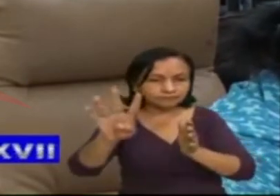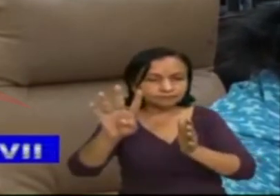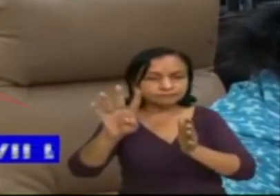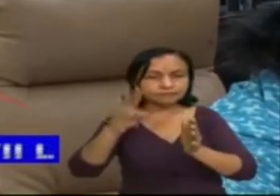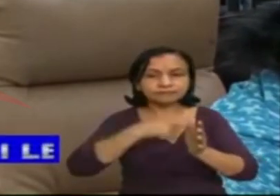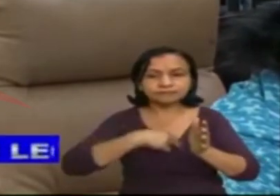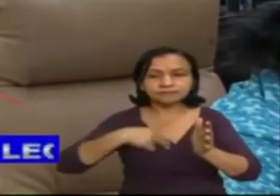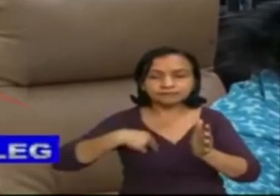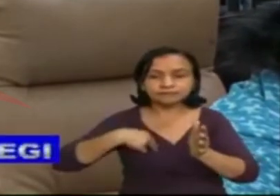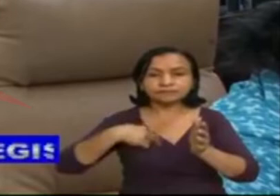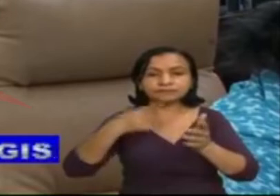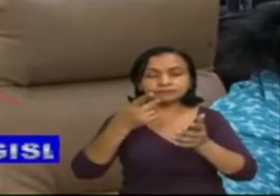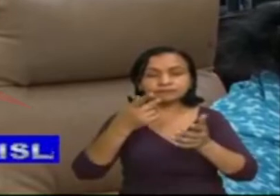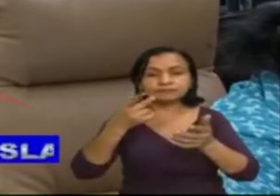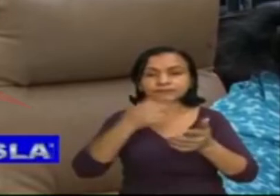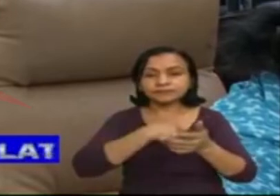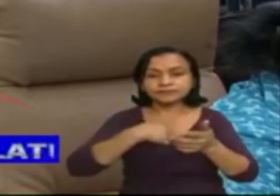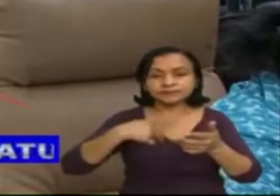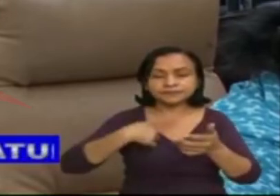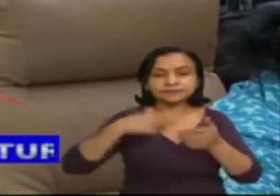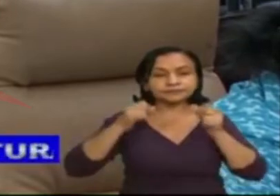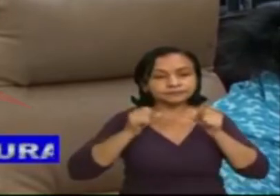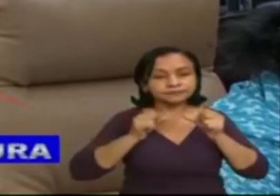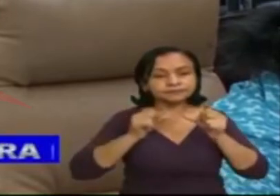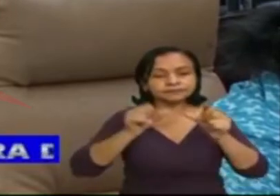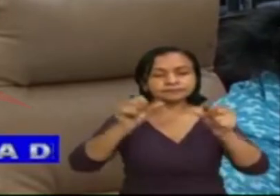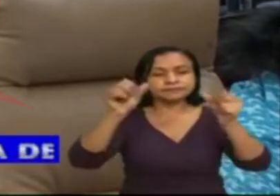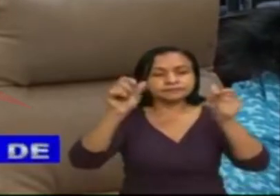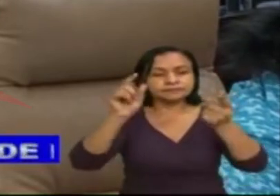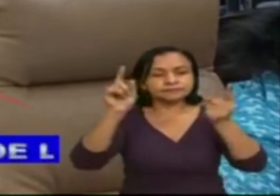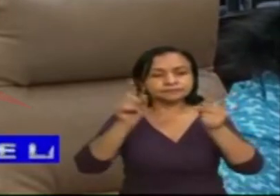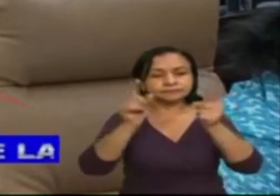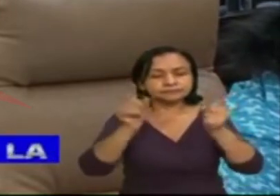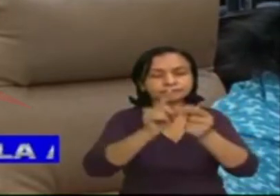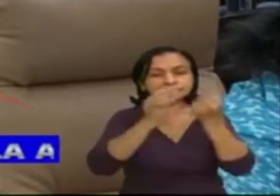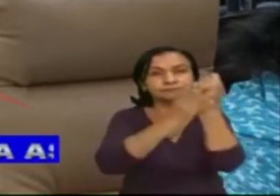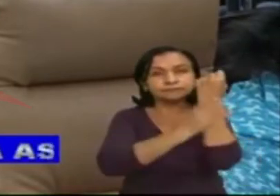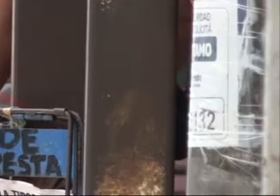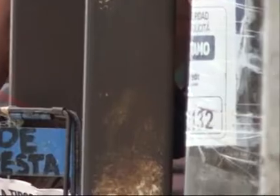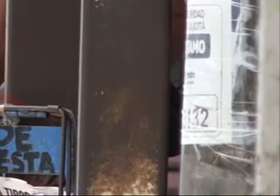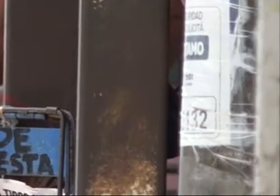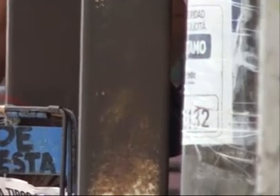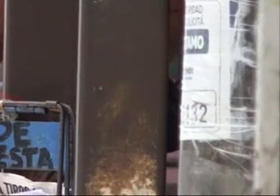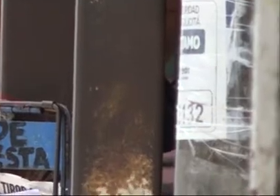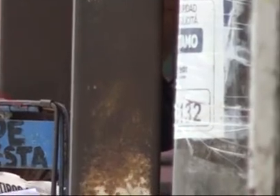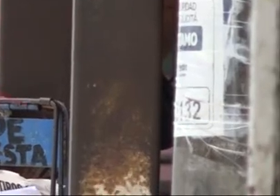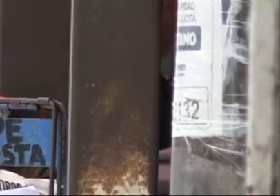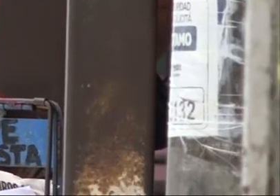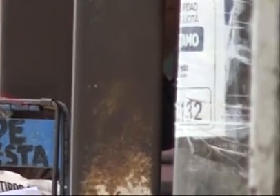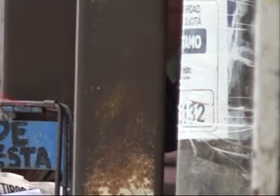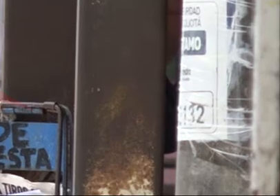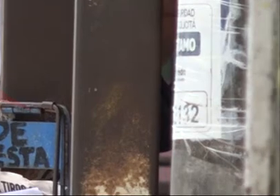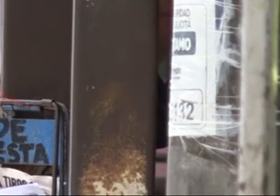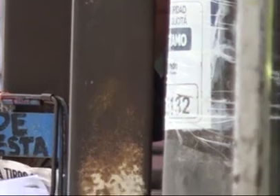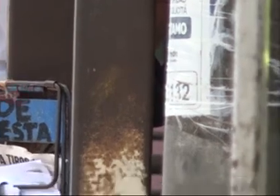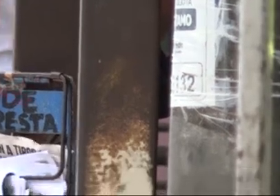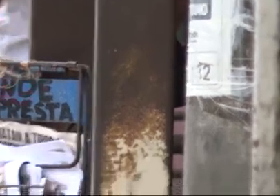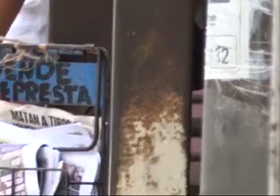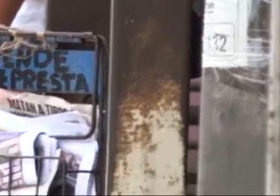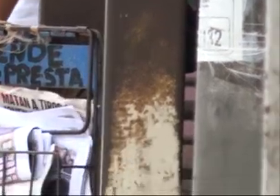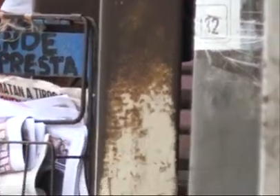tienen como única finalidad seguir reduciendo la pobreza, seguir reduciendo la pobreza extrema.